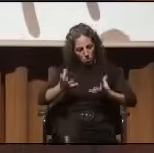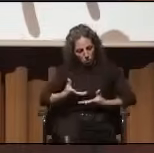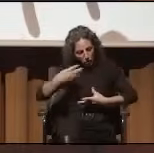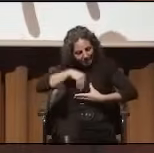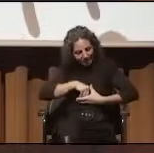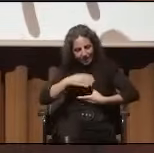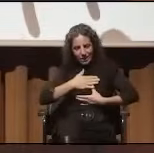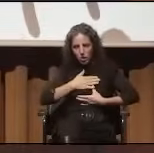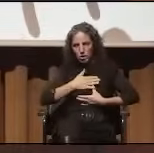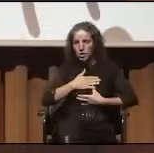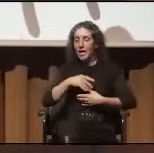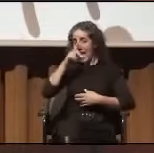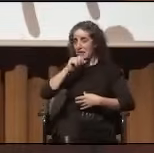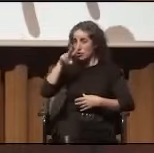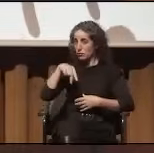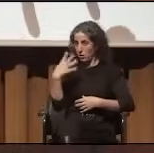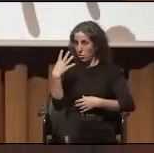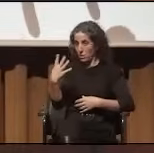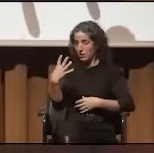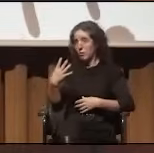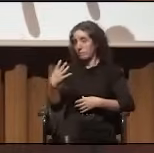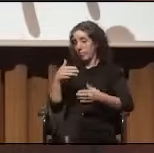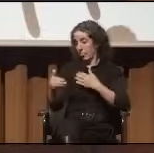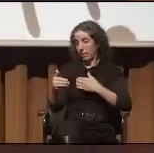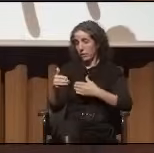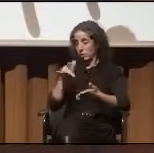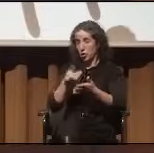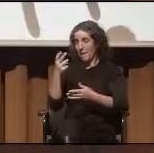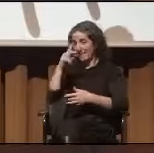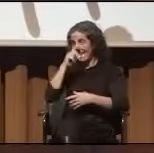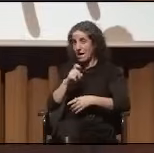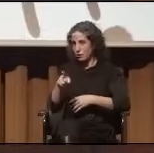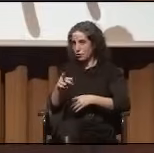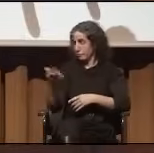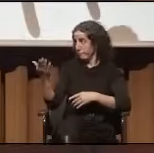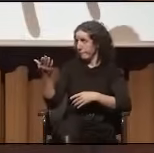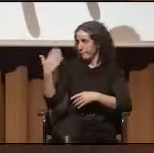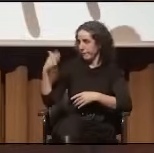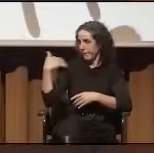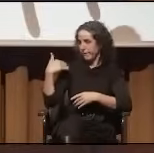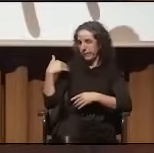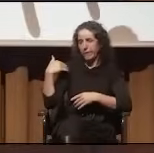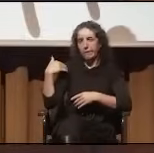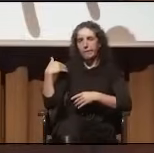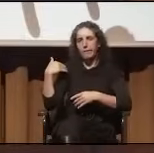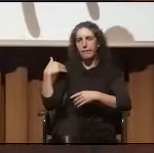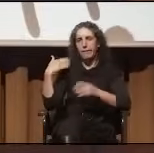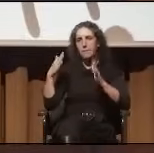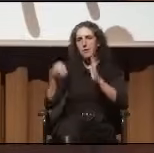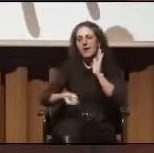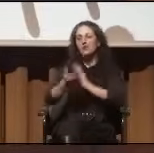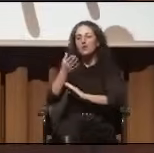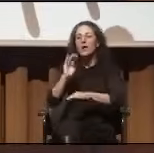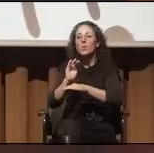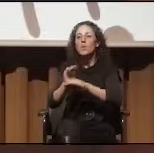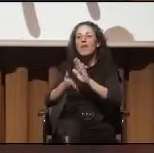Hace 20 años, en 2004, ahora era 20 años, empezamos a hacer algo insólito, que nos parecíamos un poco muy raros. Era